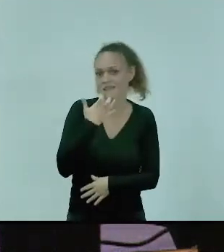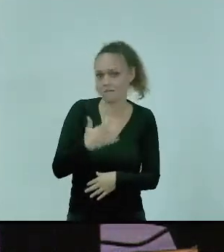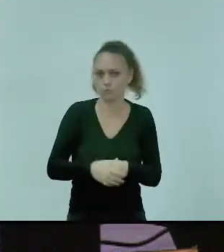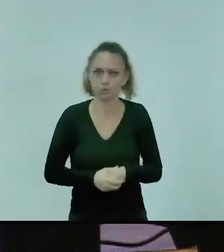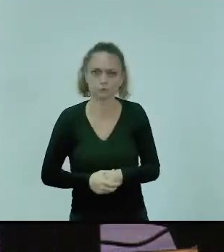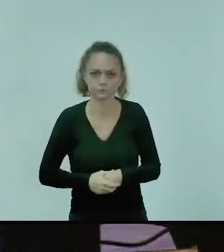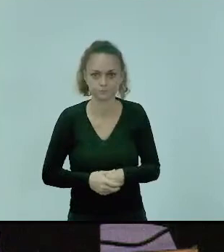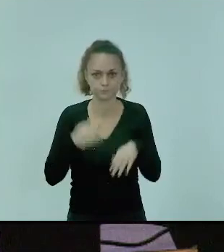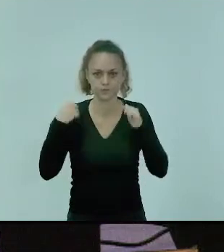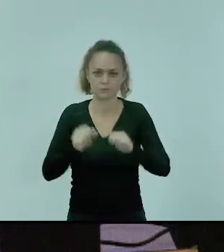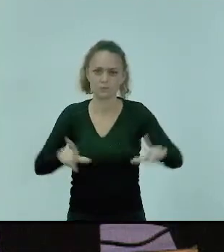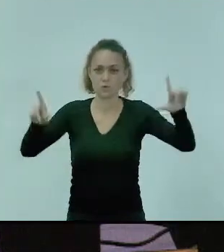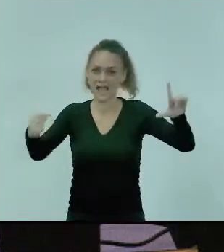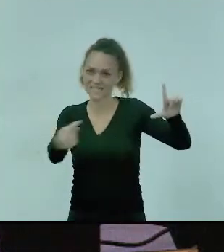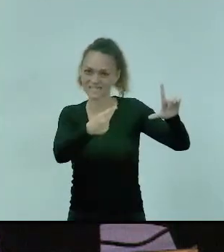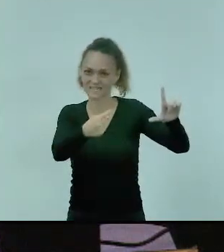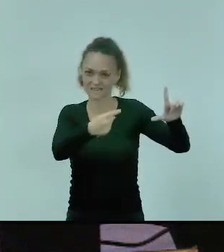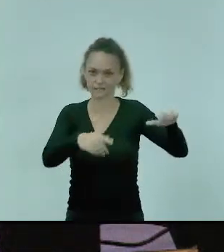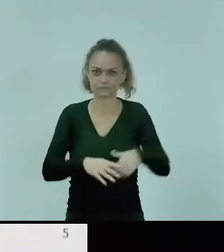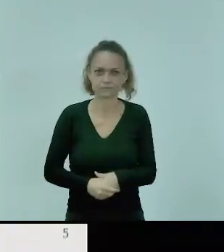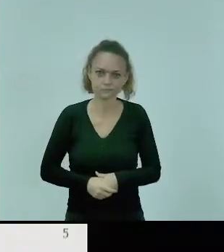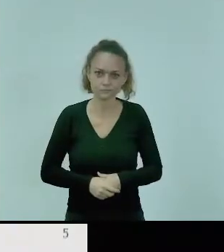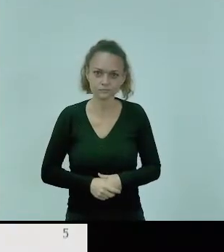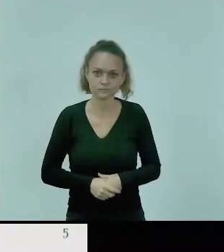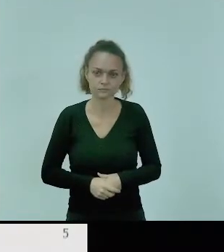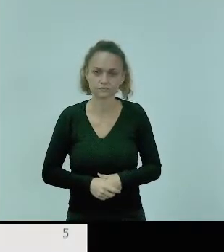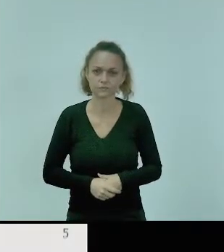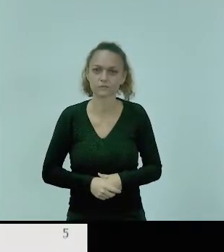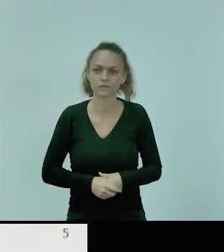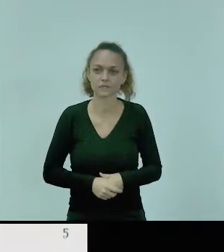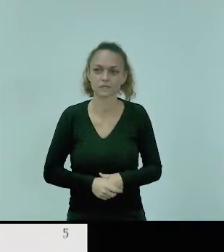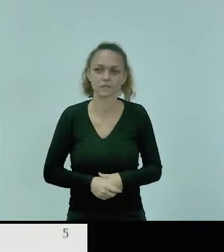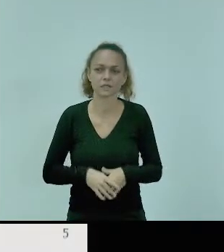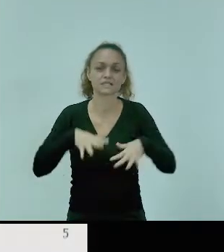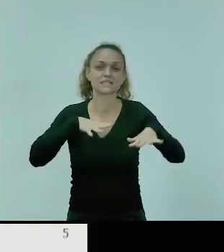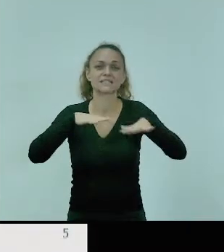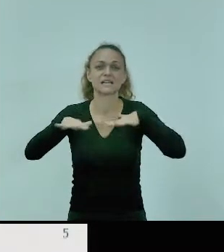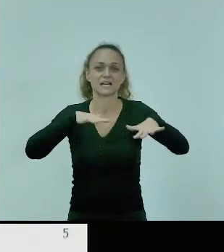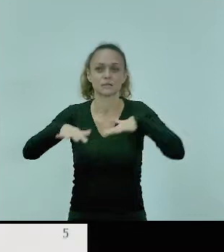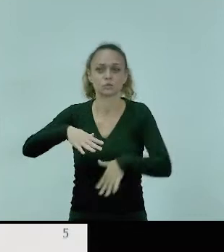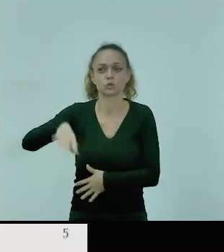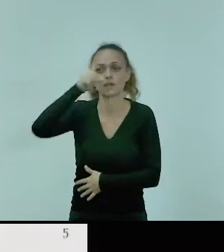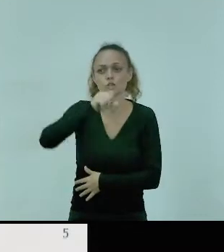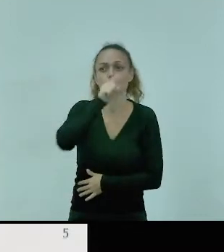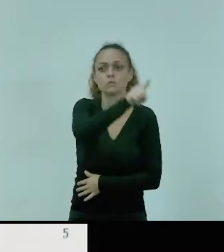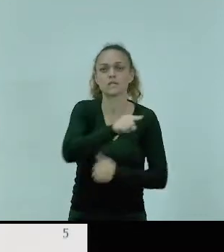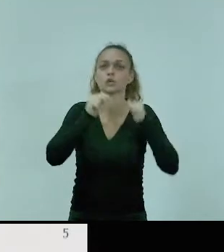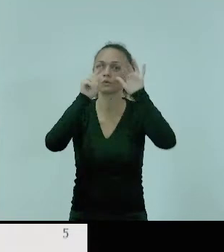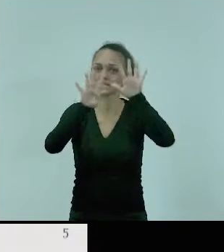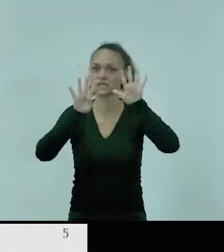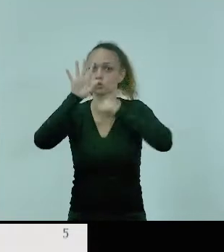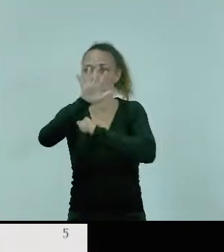a vuestra izquierda, creo, sí. Luego fue el terremoto de Kefalonia de 1953 de